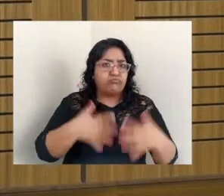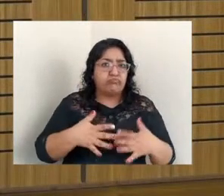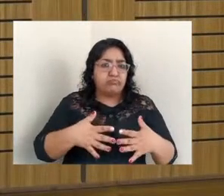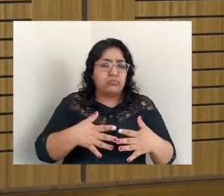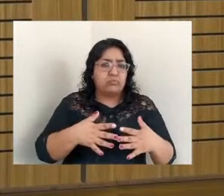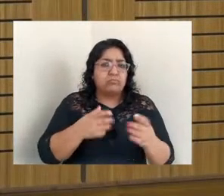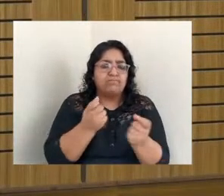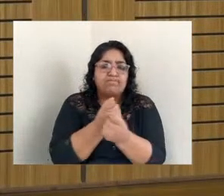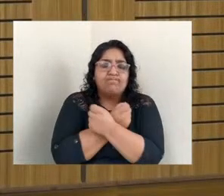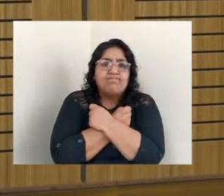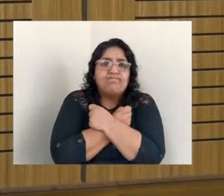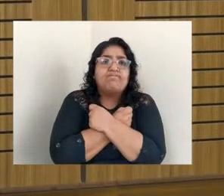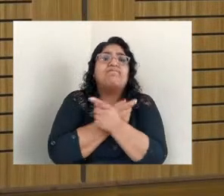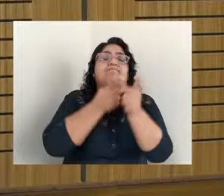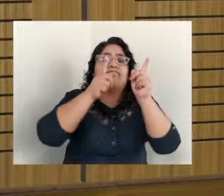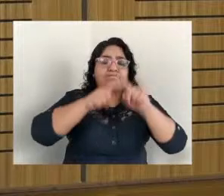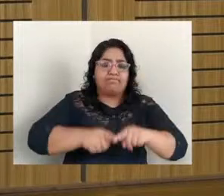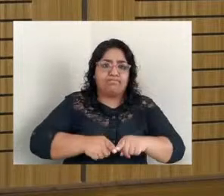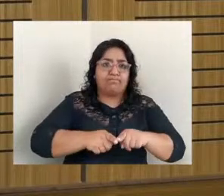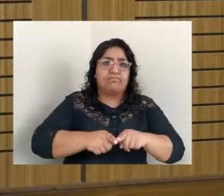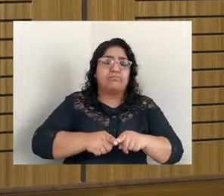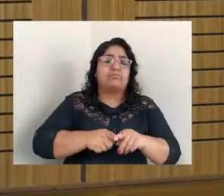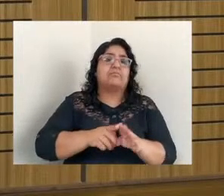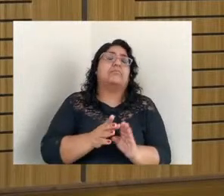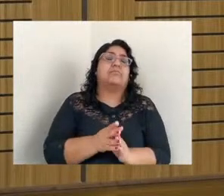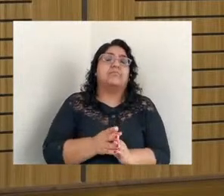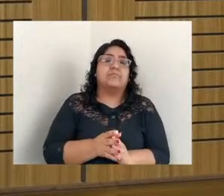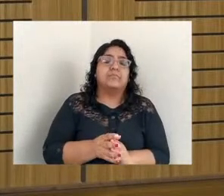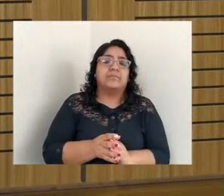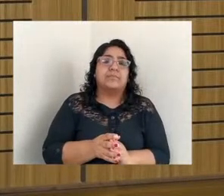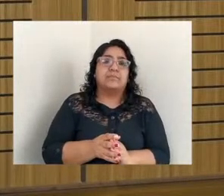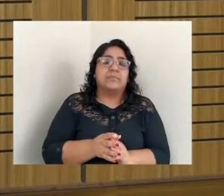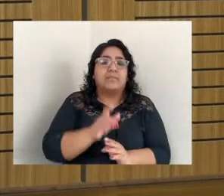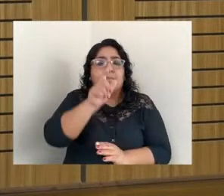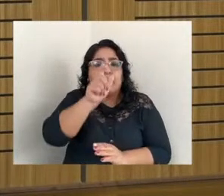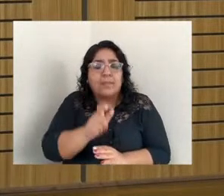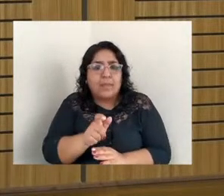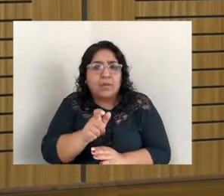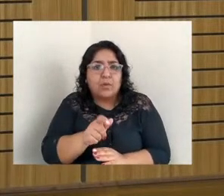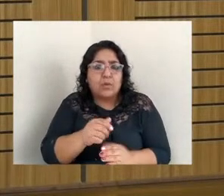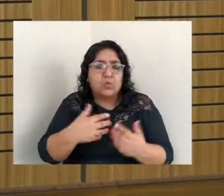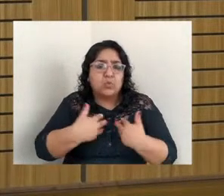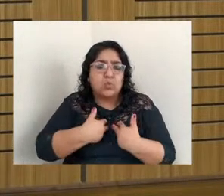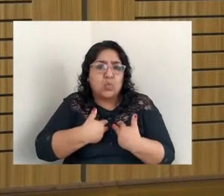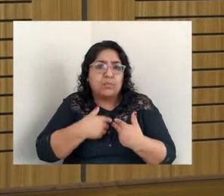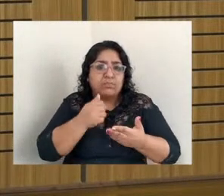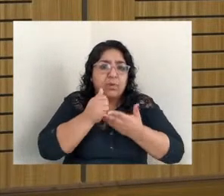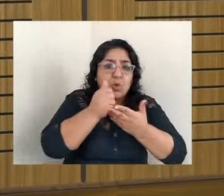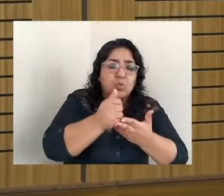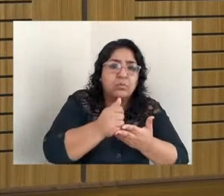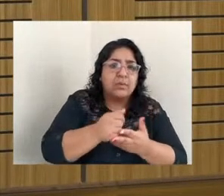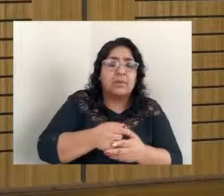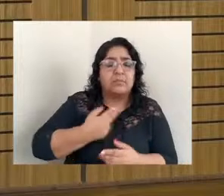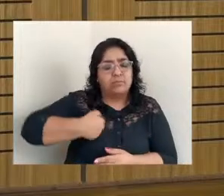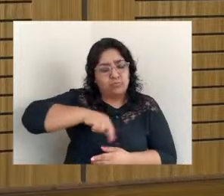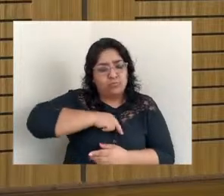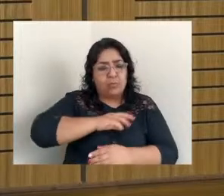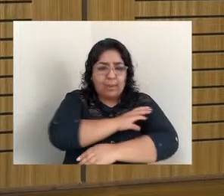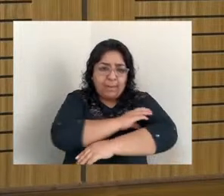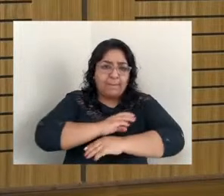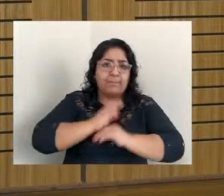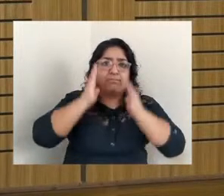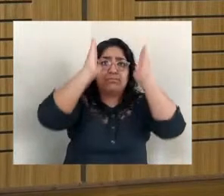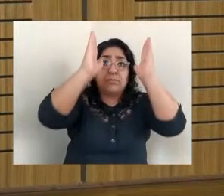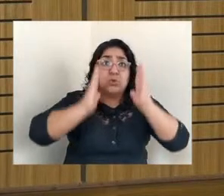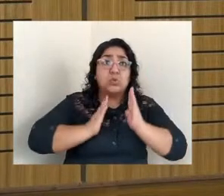y misericordia junto al que sufre. Haznos capaces de escucharte siempre, seguros de que